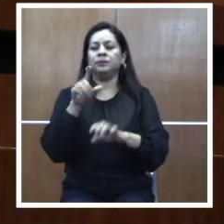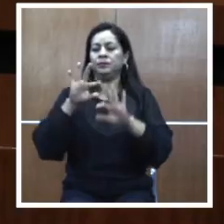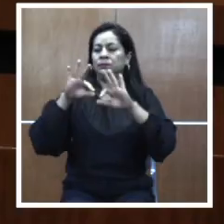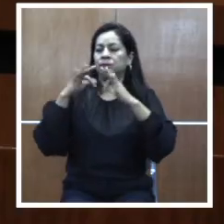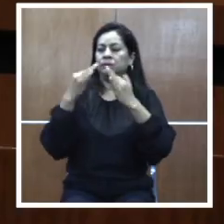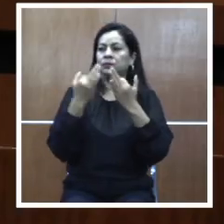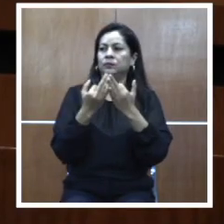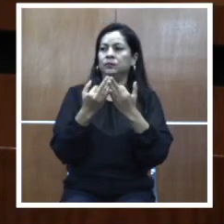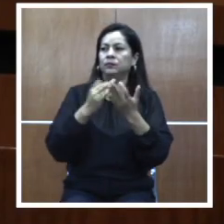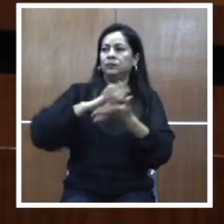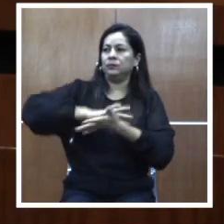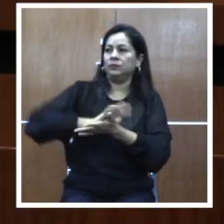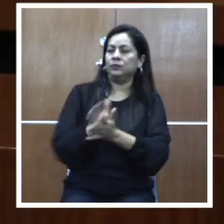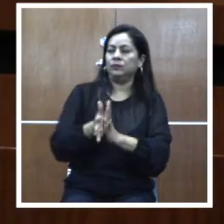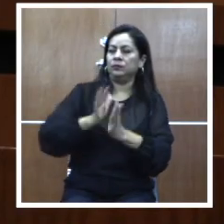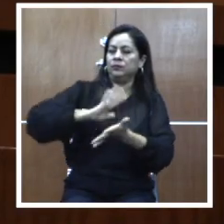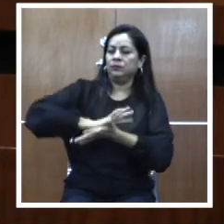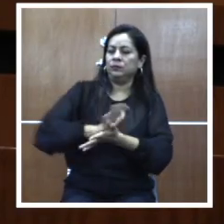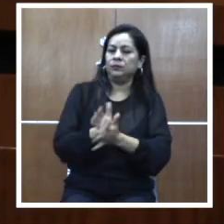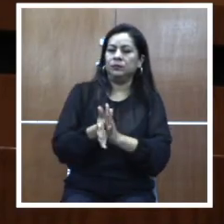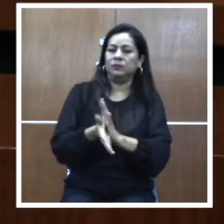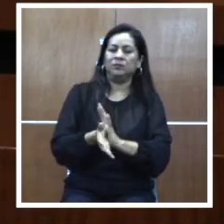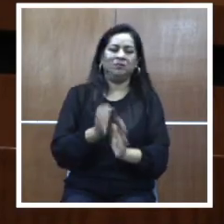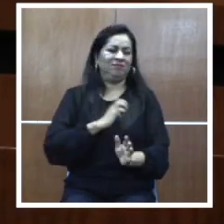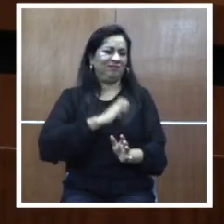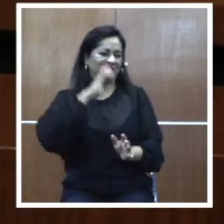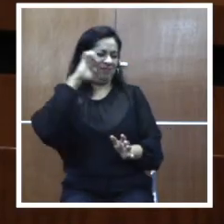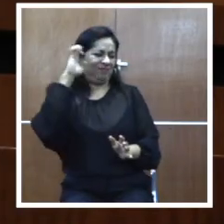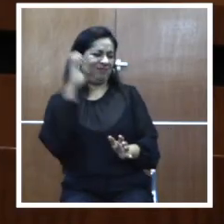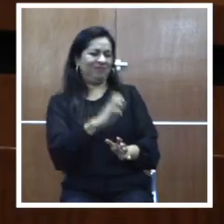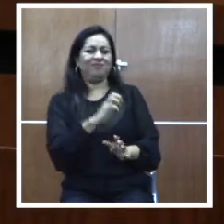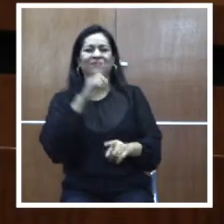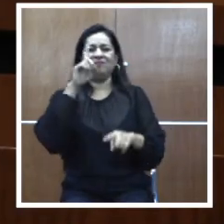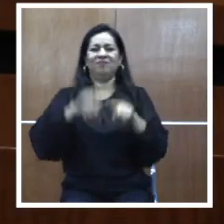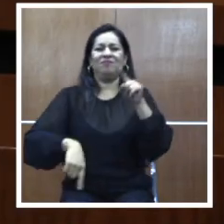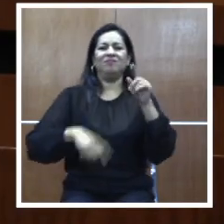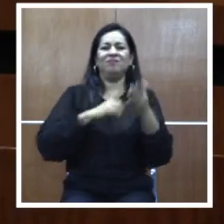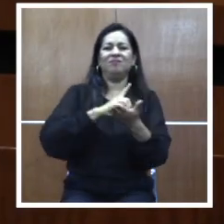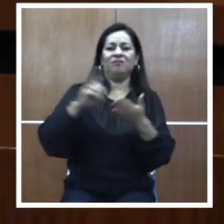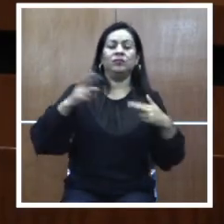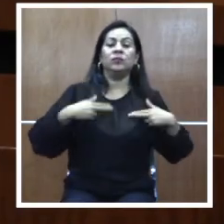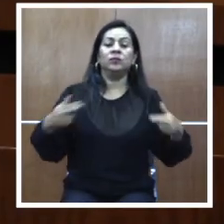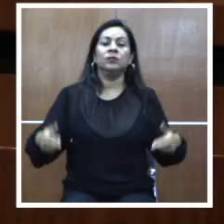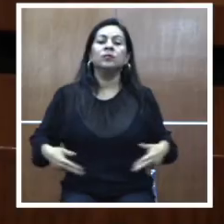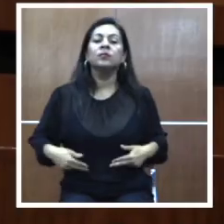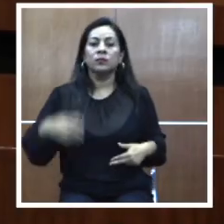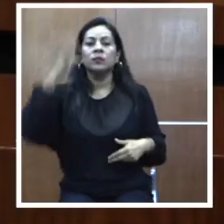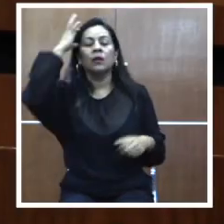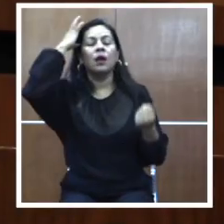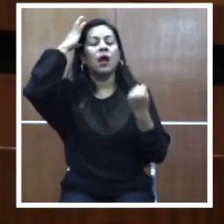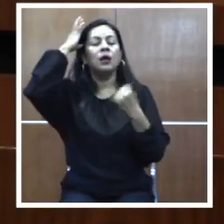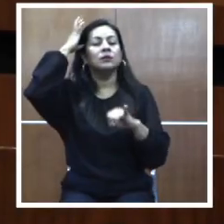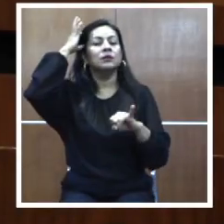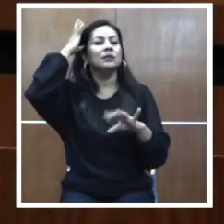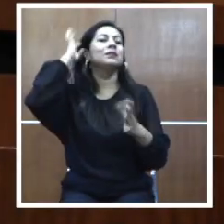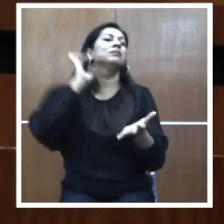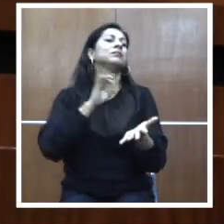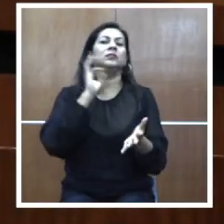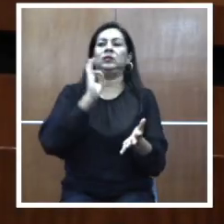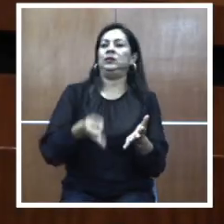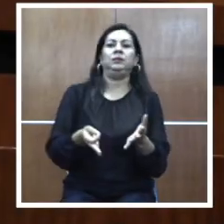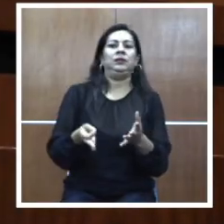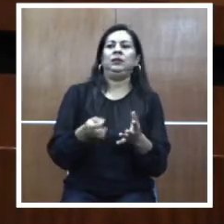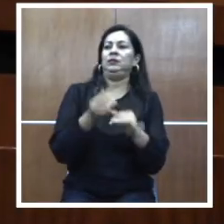carácter discriminatorio, xenófobo y violatorio de los derechos humanos. Asimismo, rechazamos todo intento